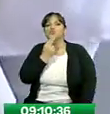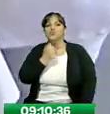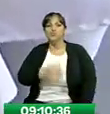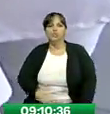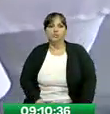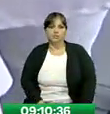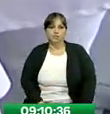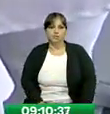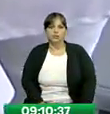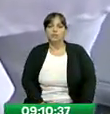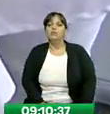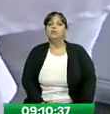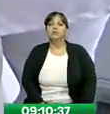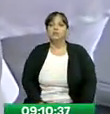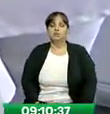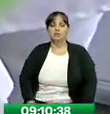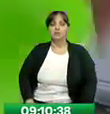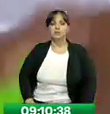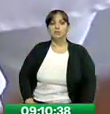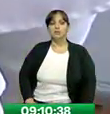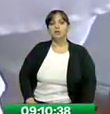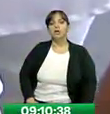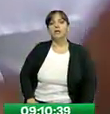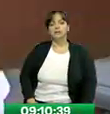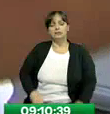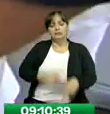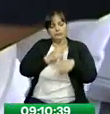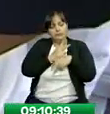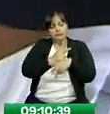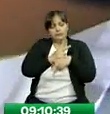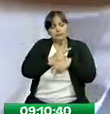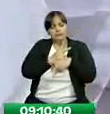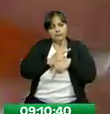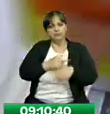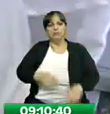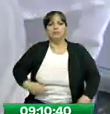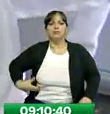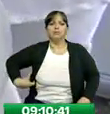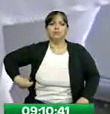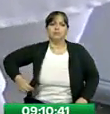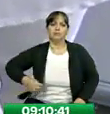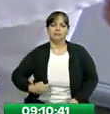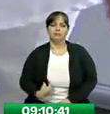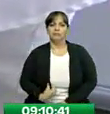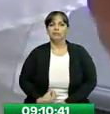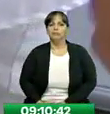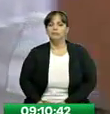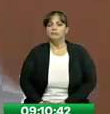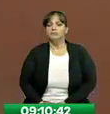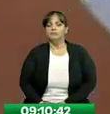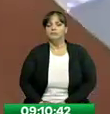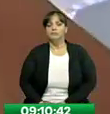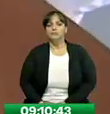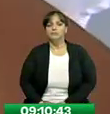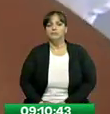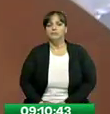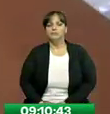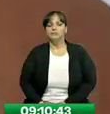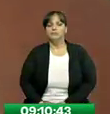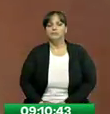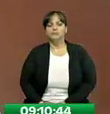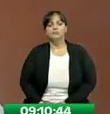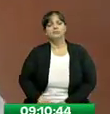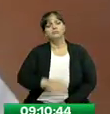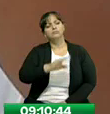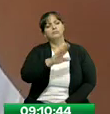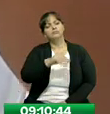vacunación que impide las formas graves de influenza e impide complicaciones en aquellos estimado director cuántas personas